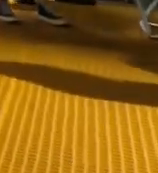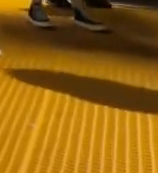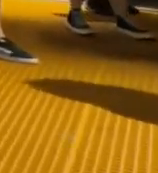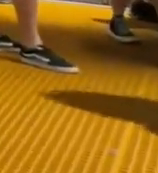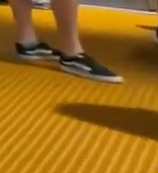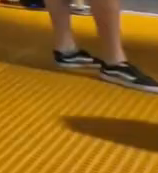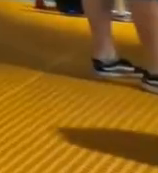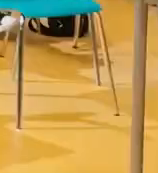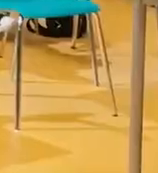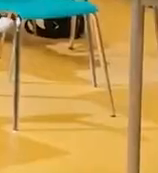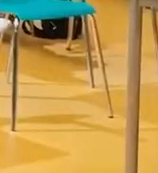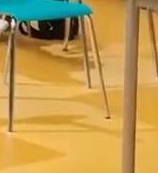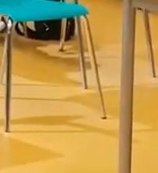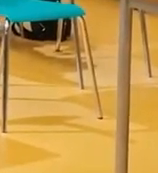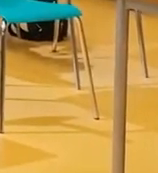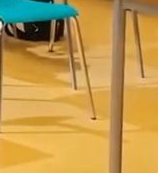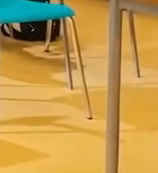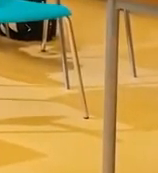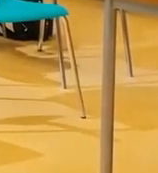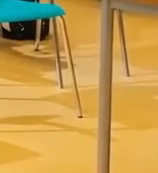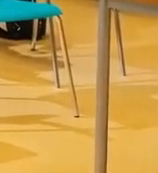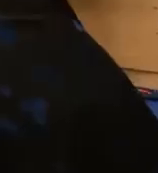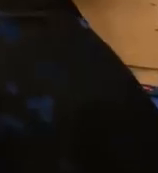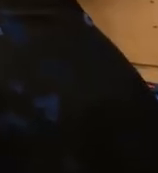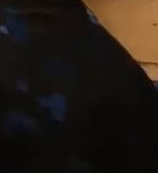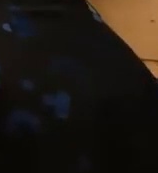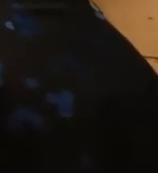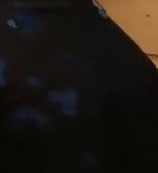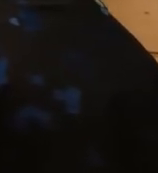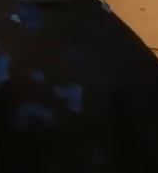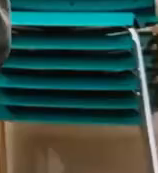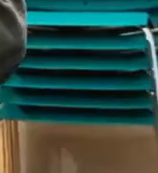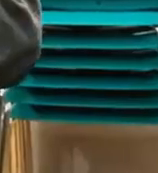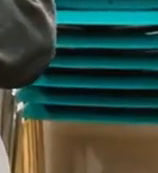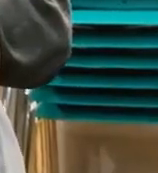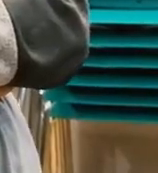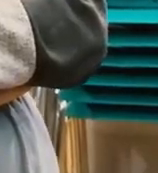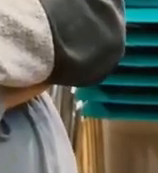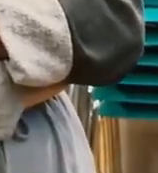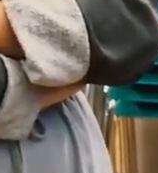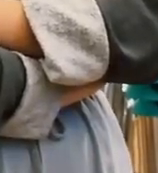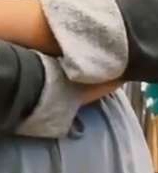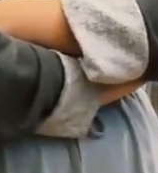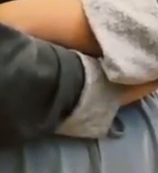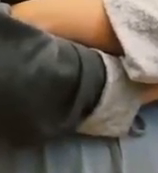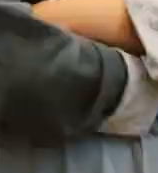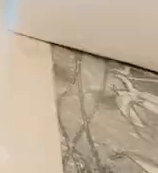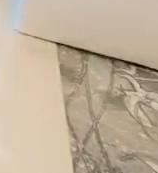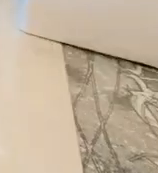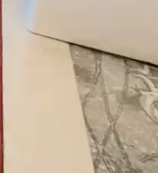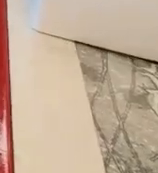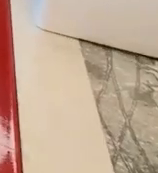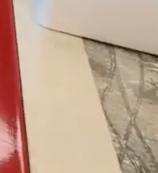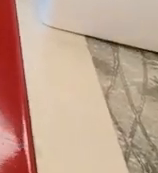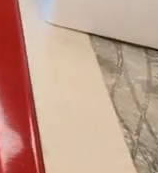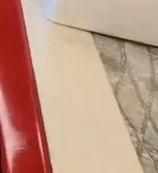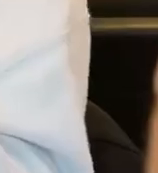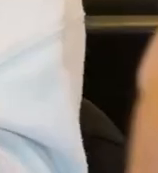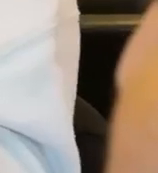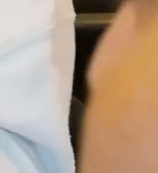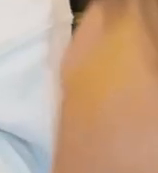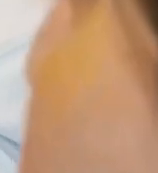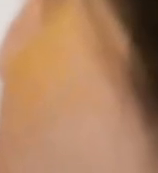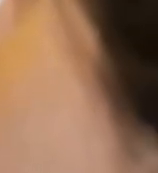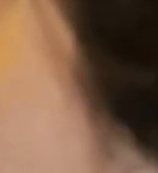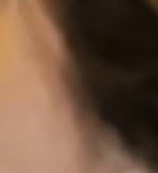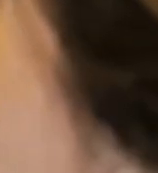reflexionar en torno a la relación de la ciencia el arte y las metodologías colaborativas primero recordemos que las y los mediadores son las